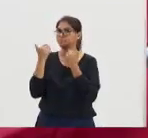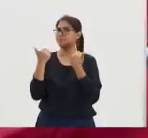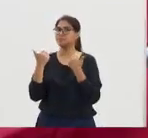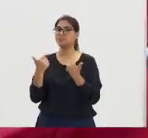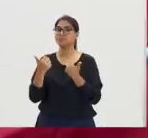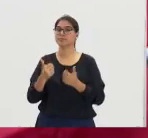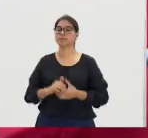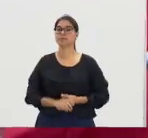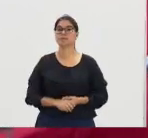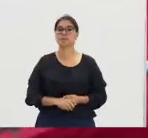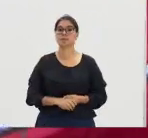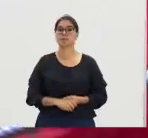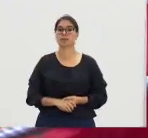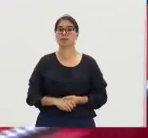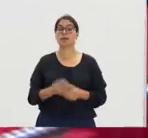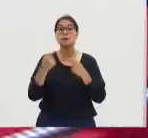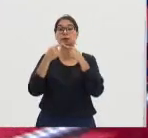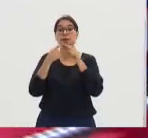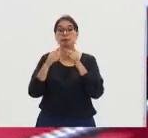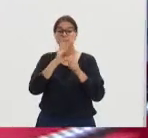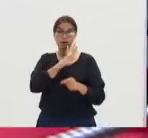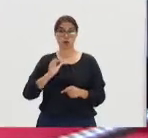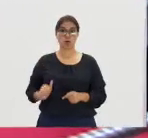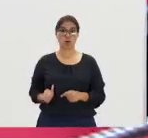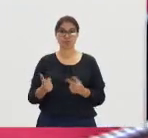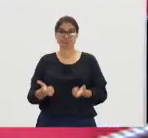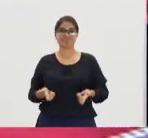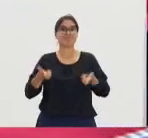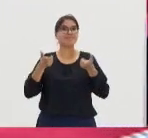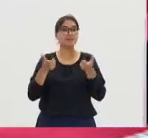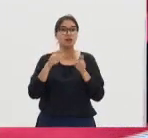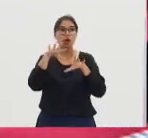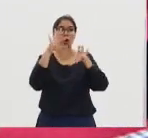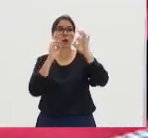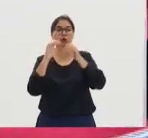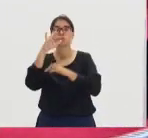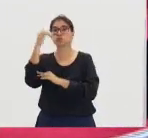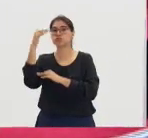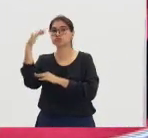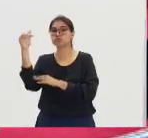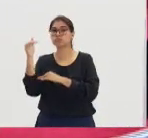Pero estos grandes hombres que están en El Salvador, muy poderosos como muchos otros países,